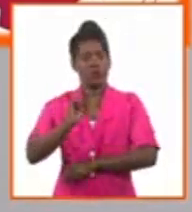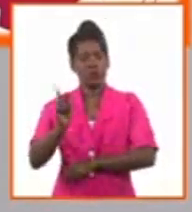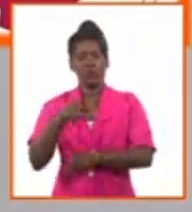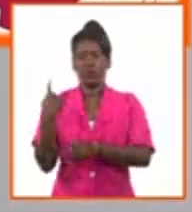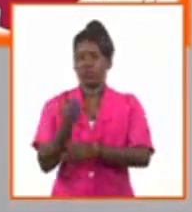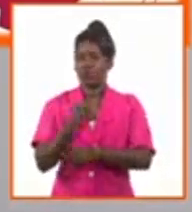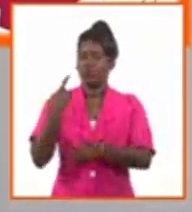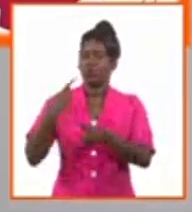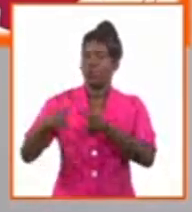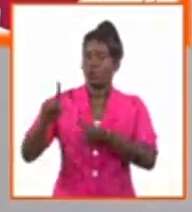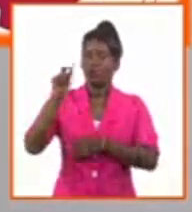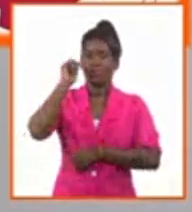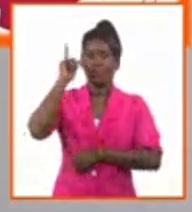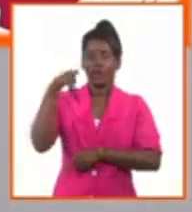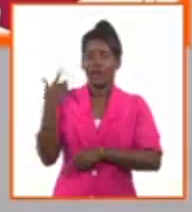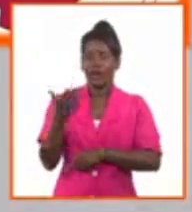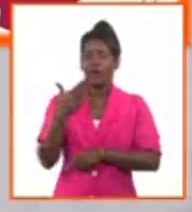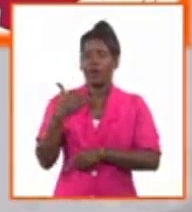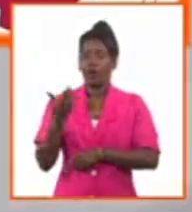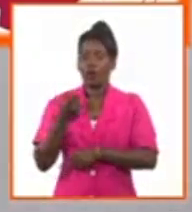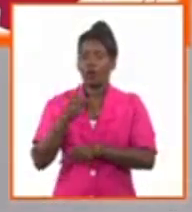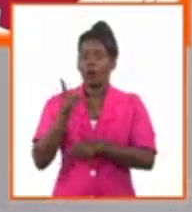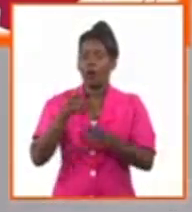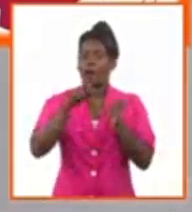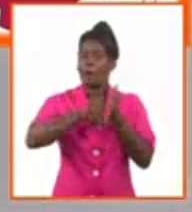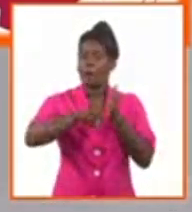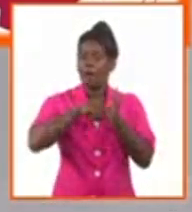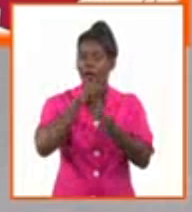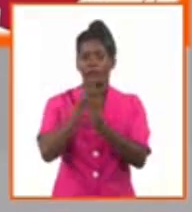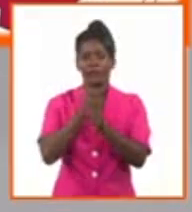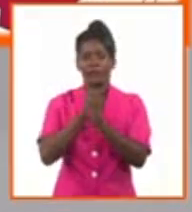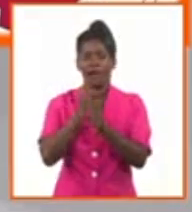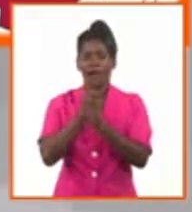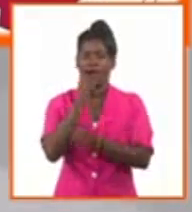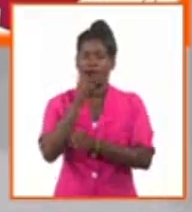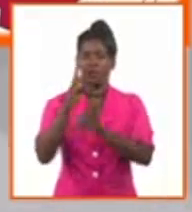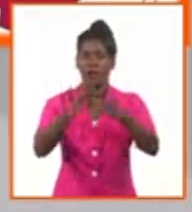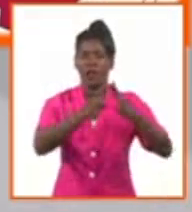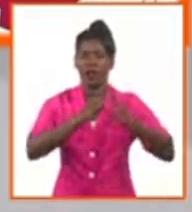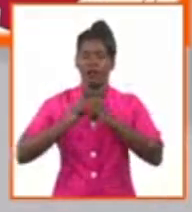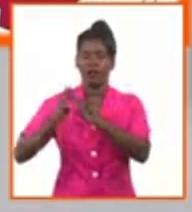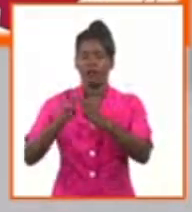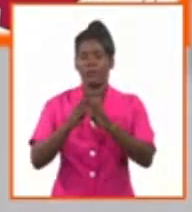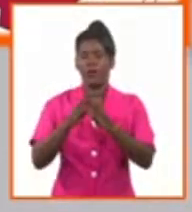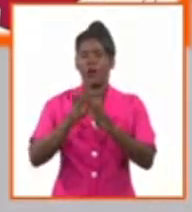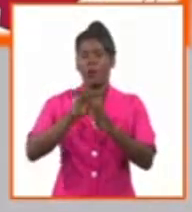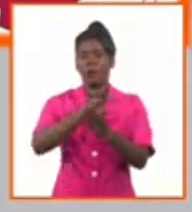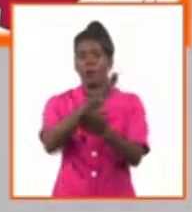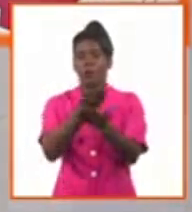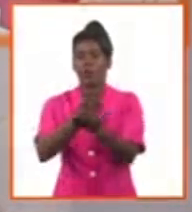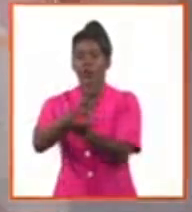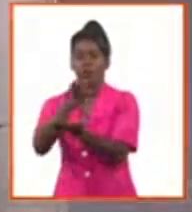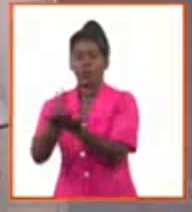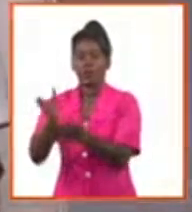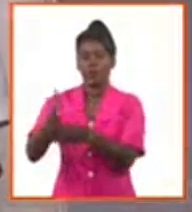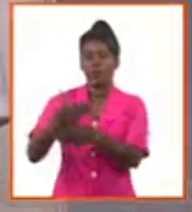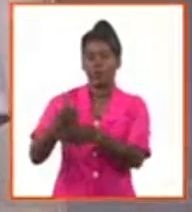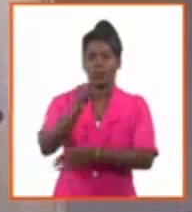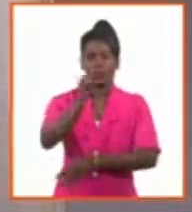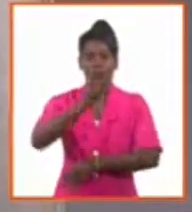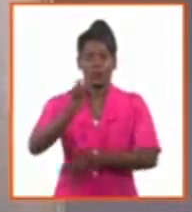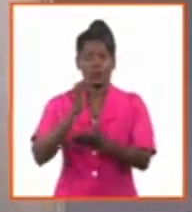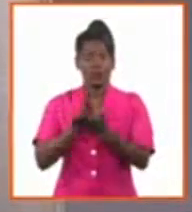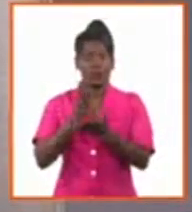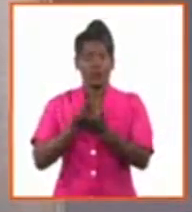que llegue a partir de trabajo en las comunidades, trabajos productivos, presentaciones también de nuestros artistas aficionados en